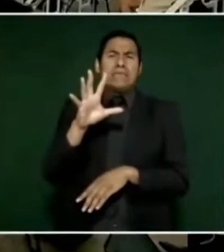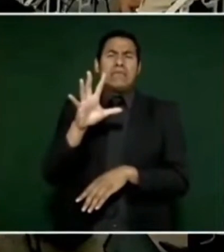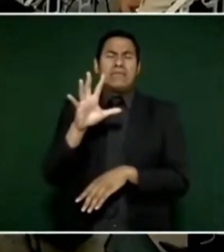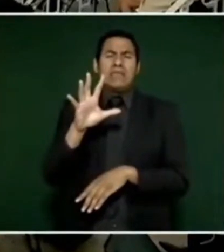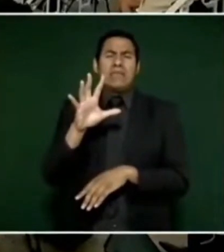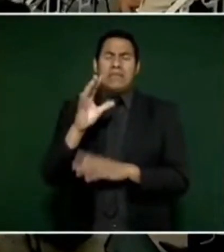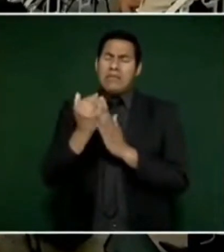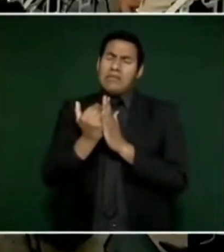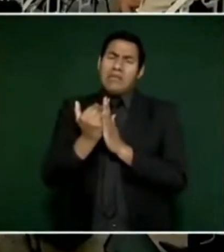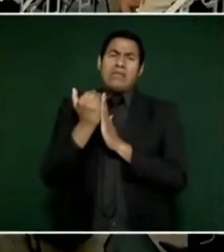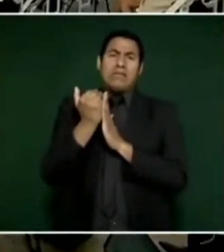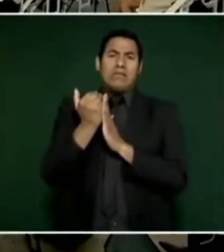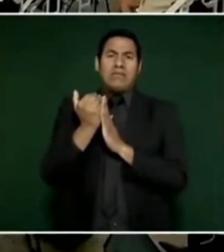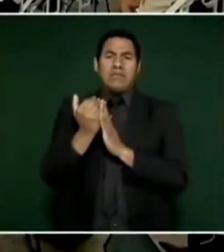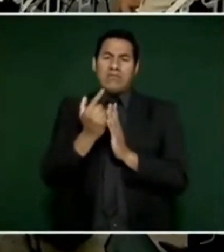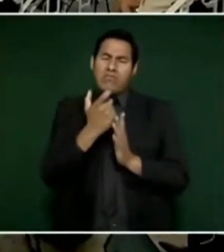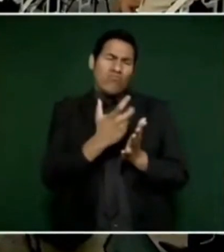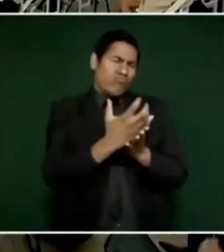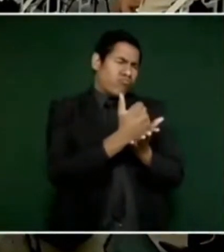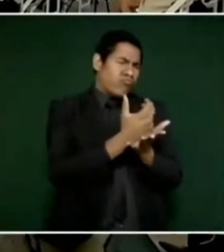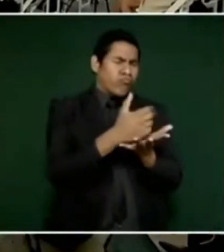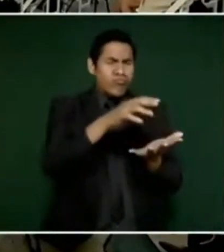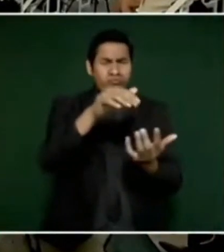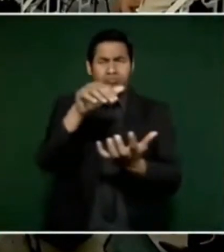de lo recaudado.